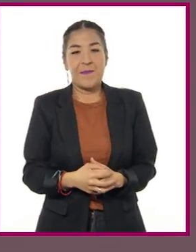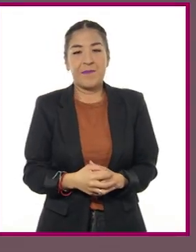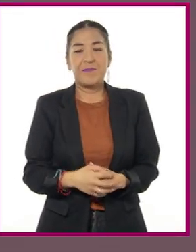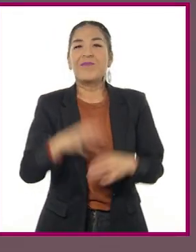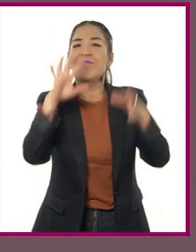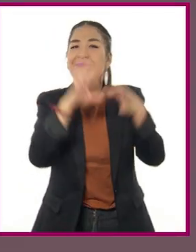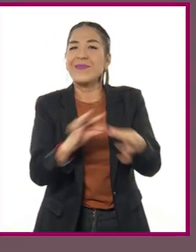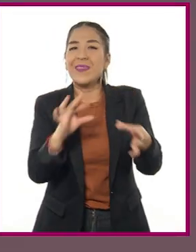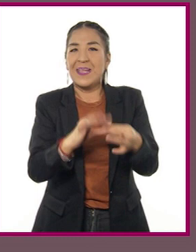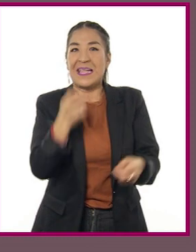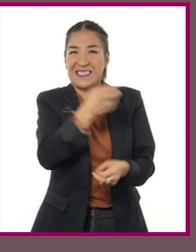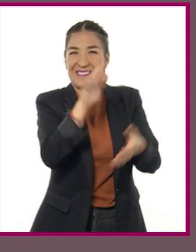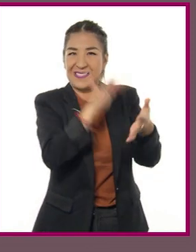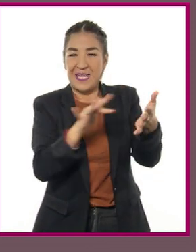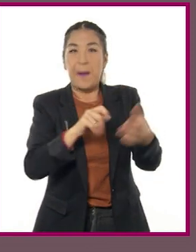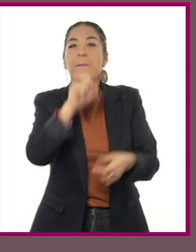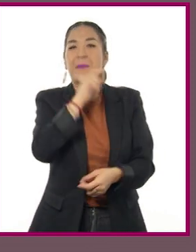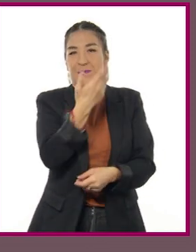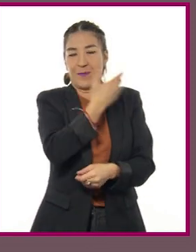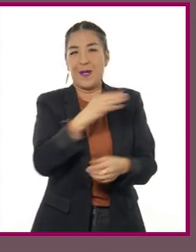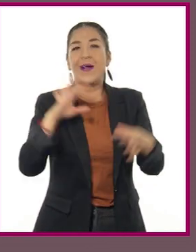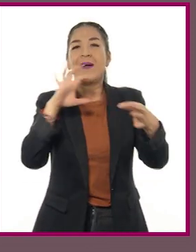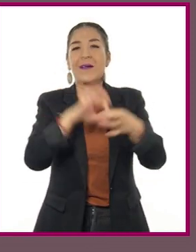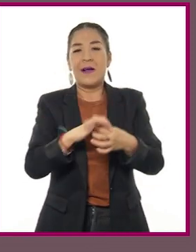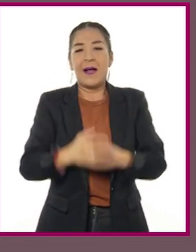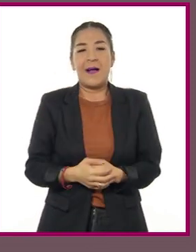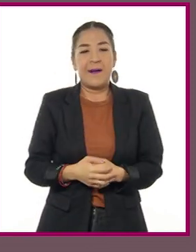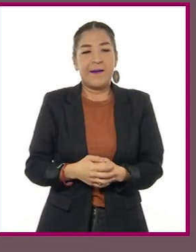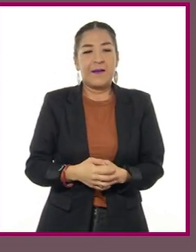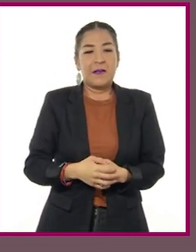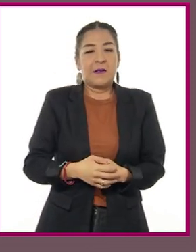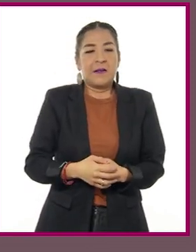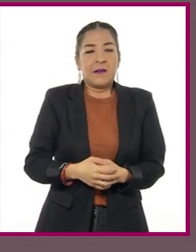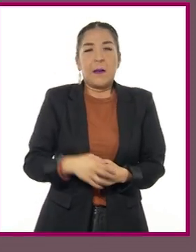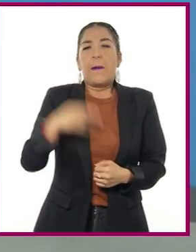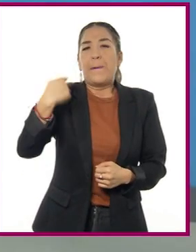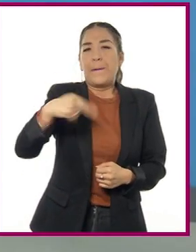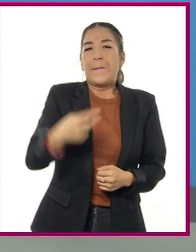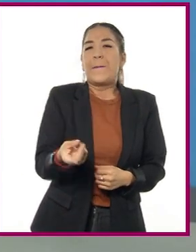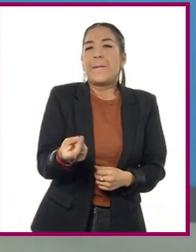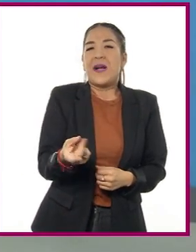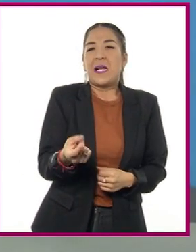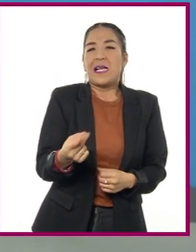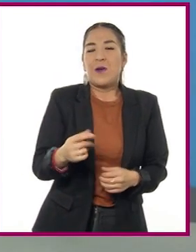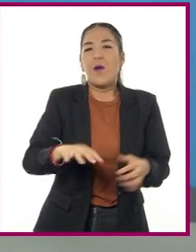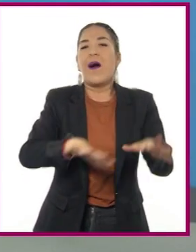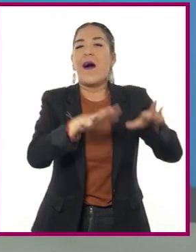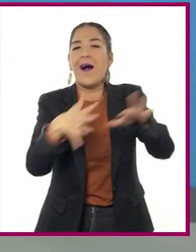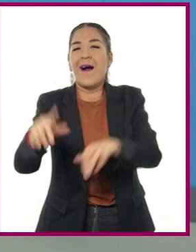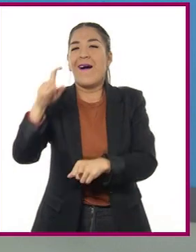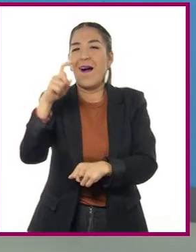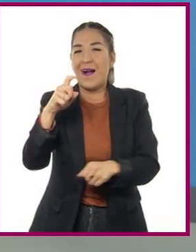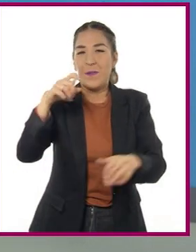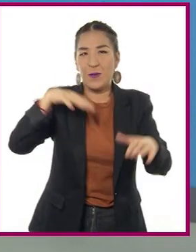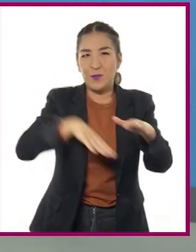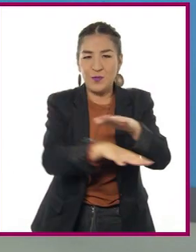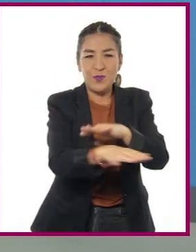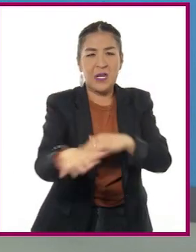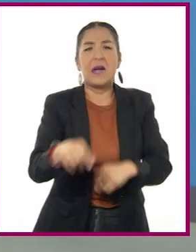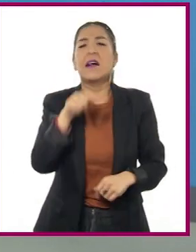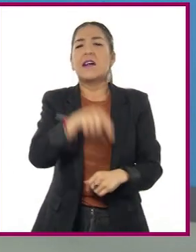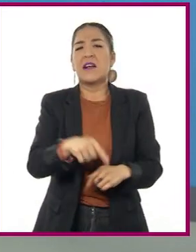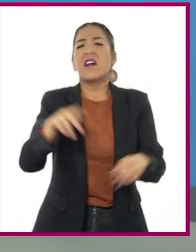lectura fue llamada el espinoso del agua o perro acuático. Según la leyenda, este animal